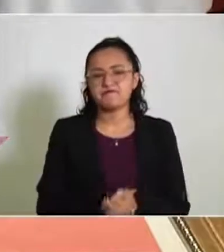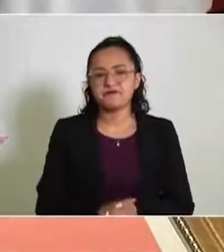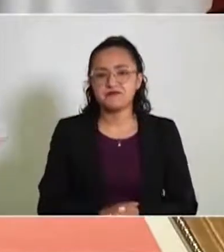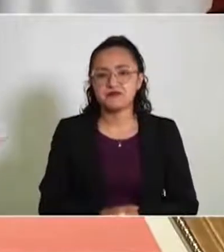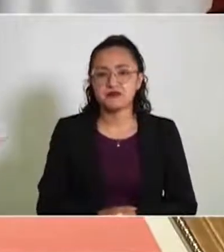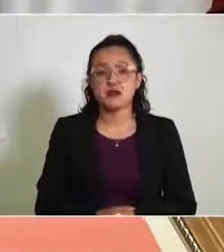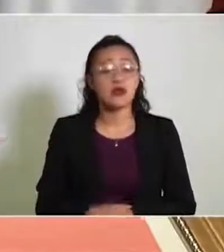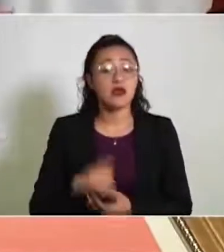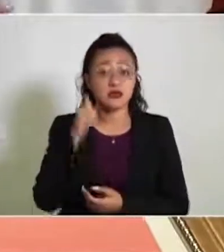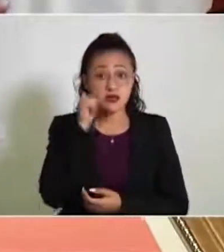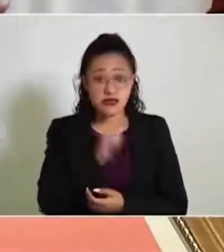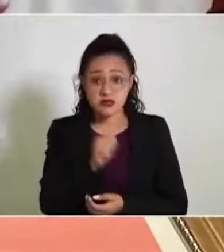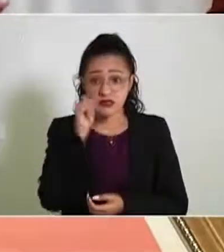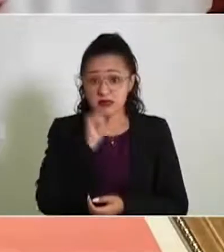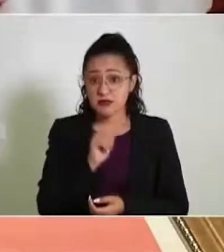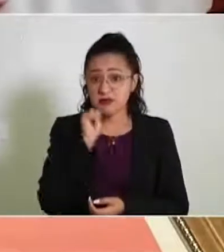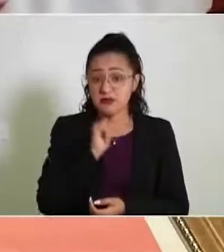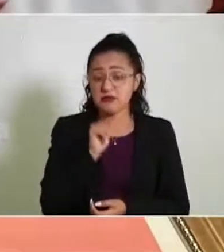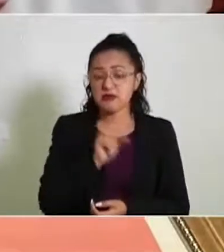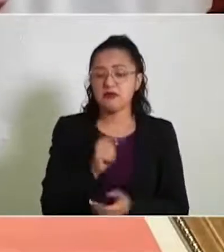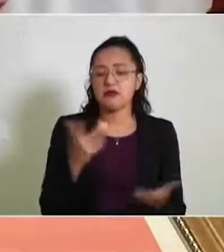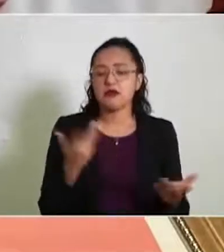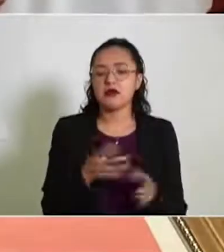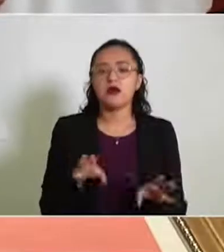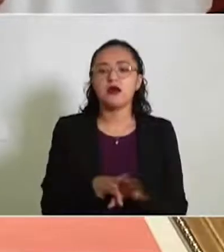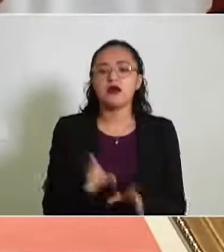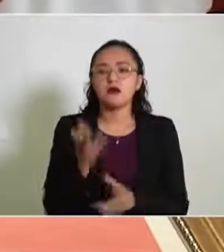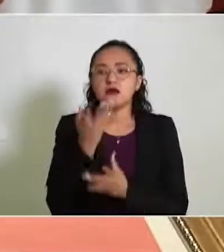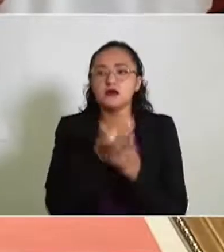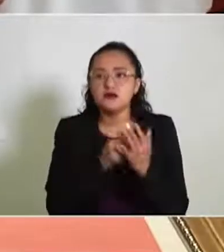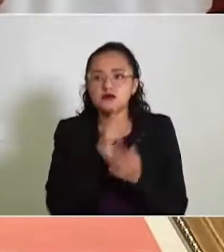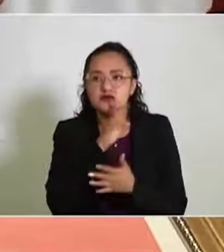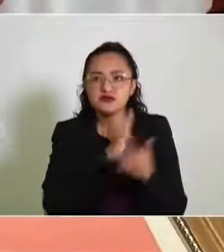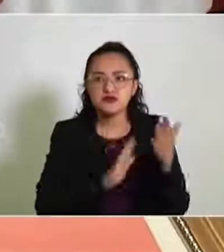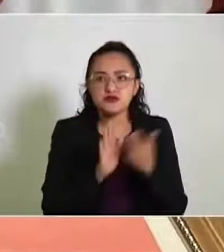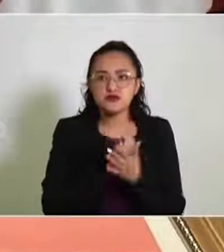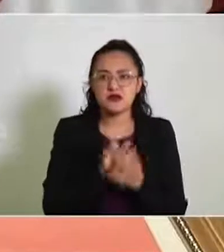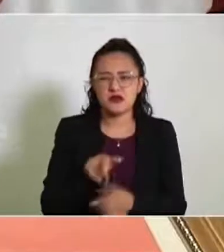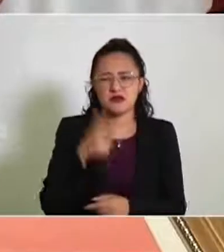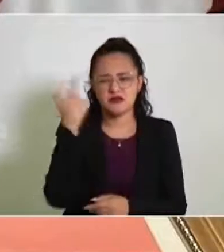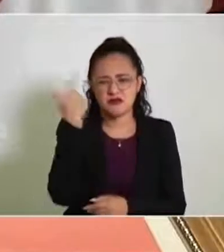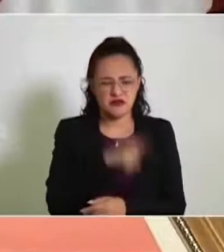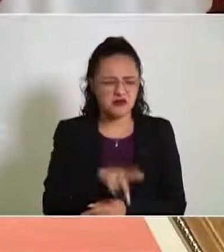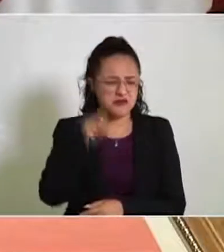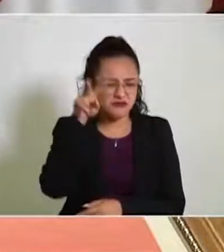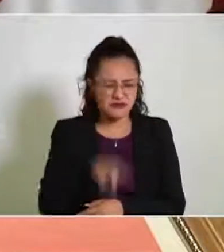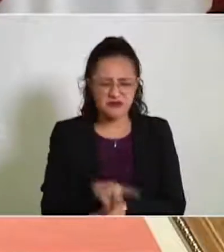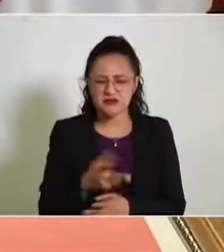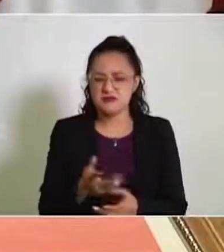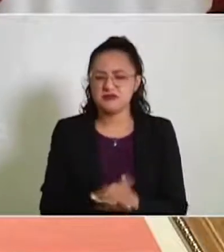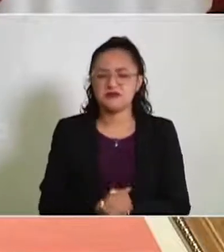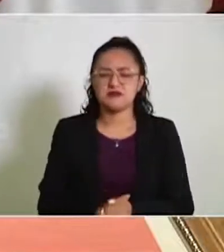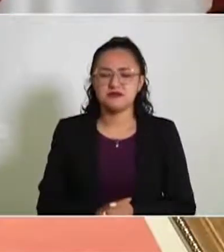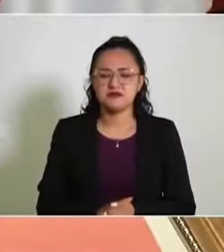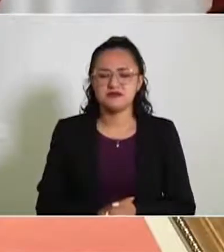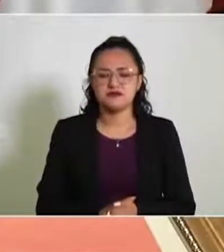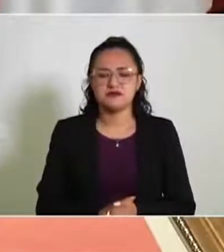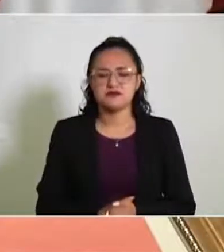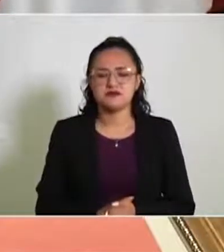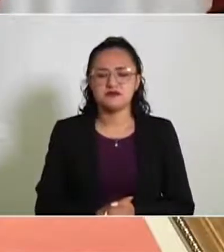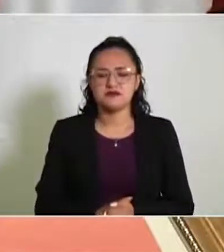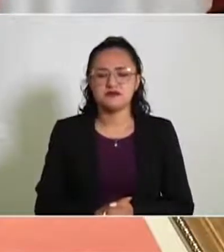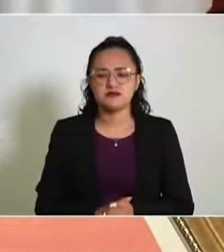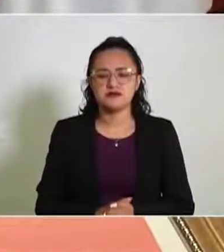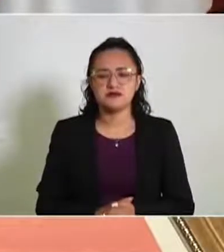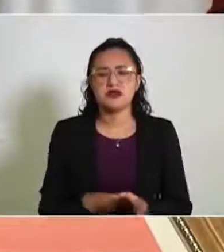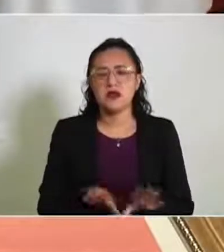Siempre vivieron en la promiscuidad política más horrorosa y fétida.